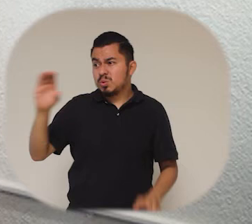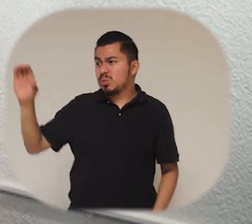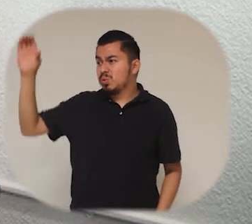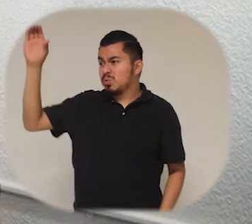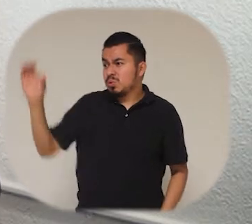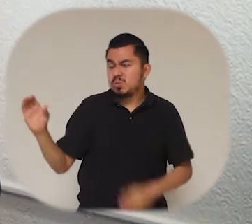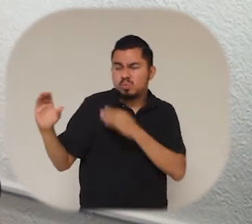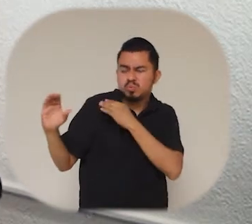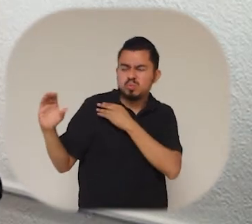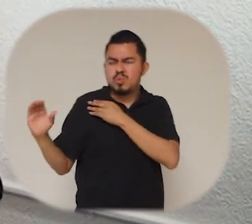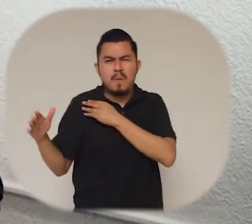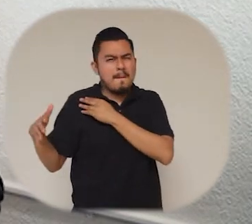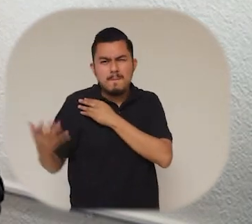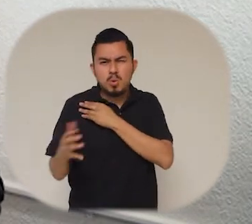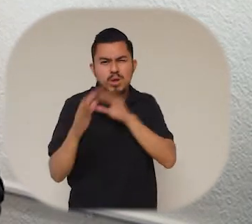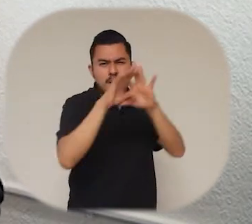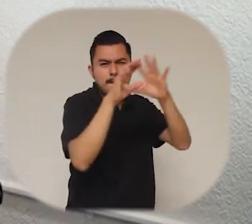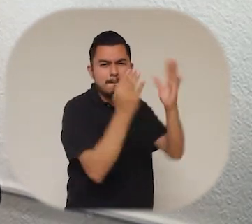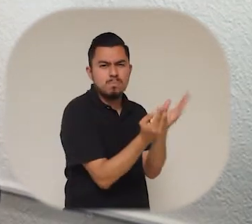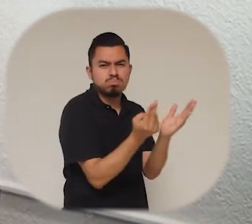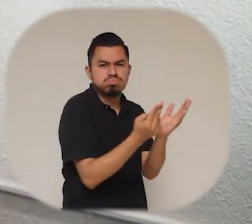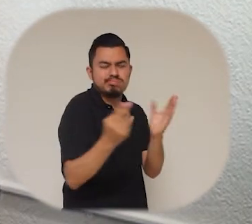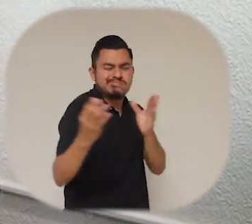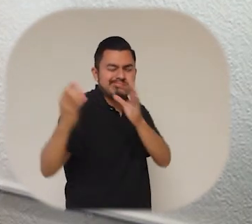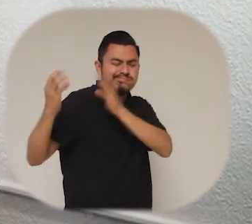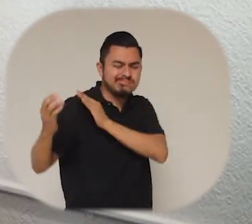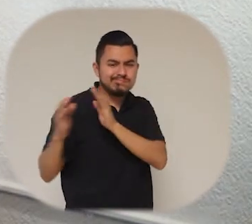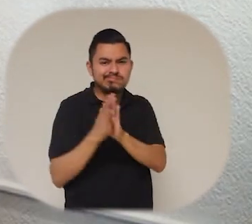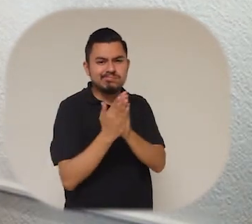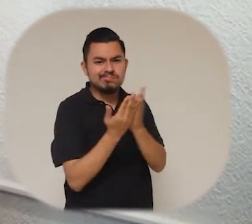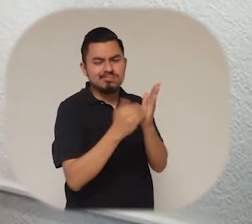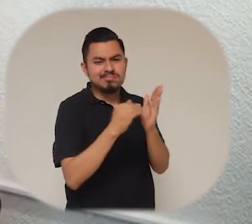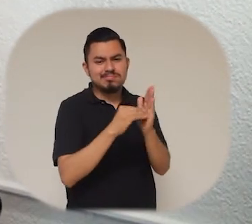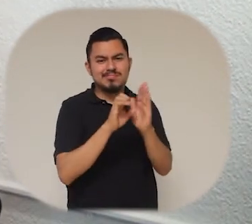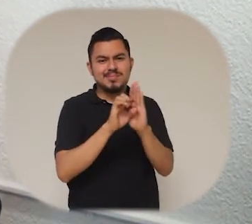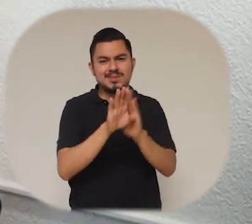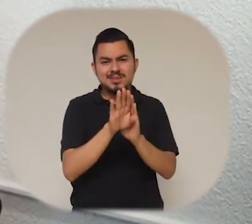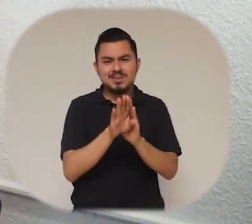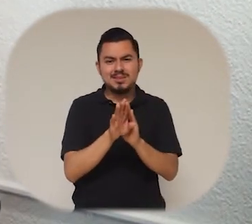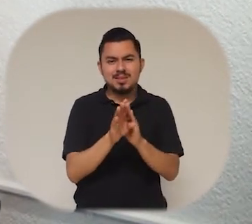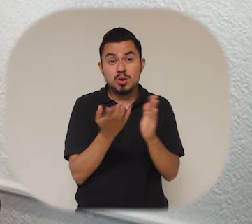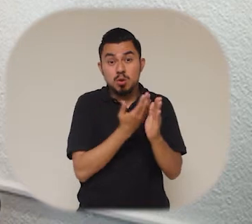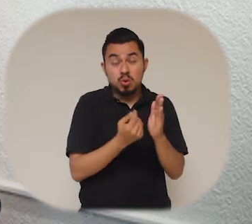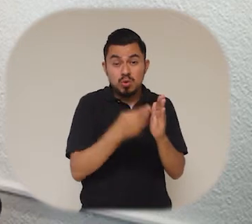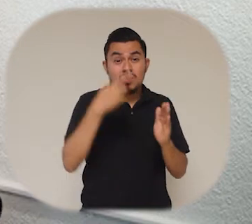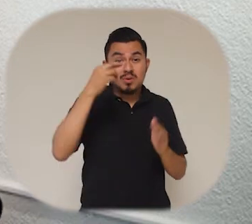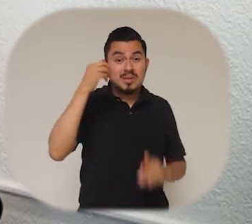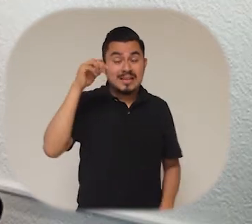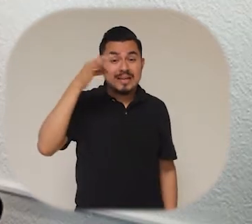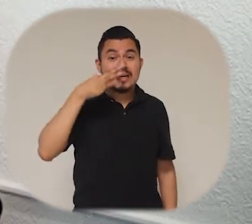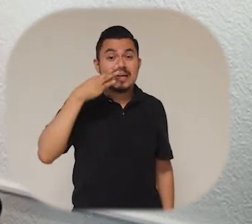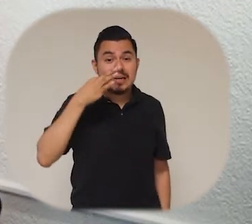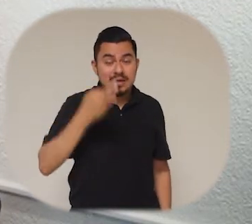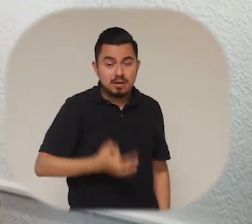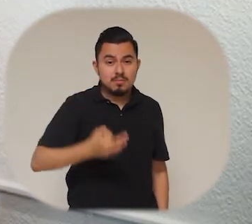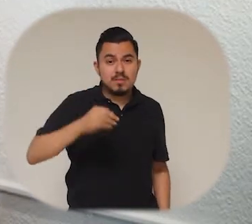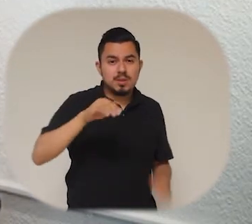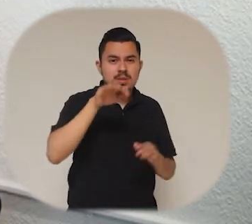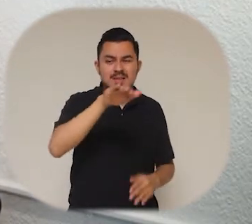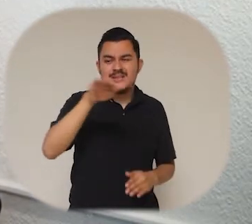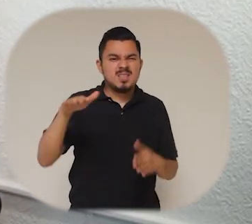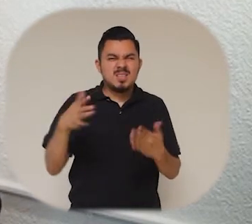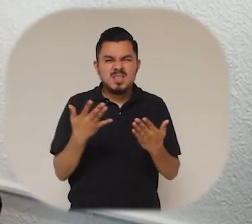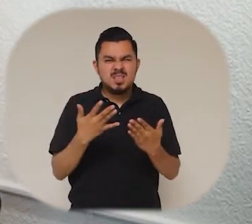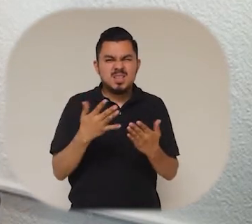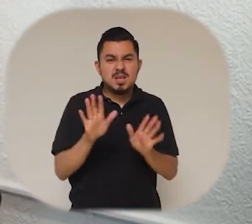15:3, dice: porque primeramente os he enseñado lo que asimismo recibí, que Cristo murió por nuestros pecados conforme a las Escrituras. No fue simplemente